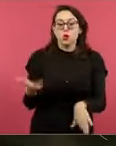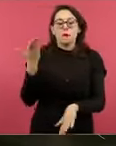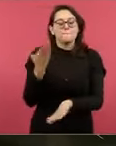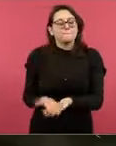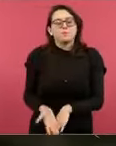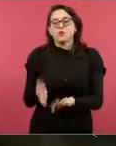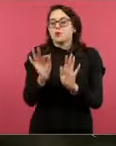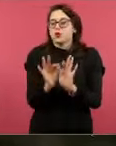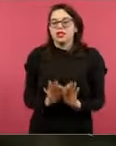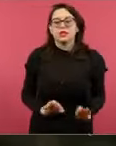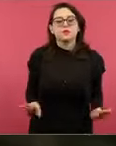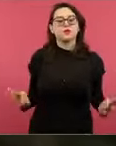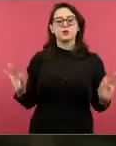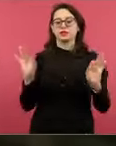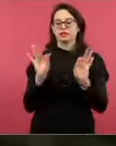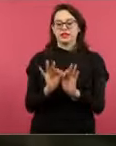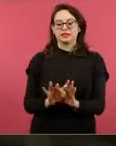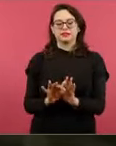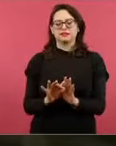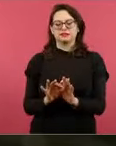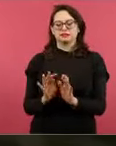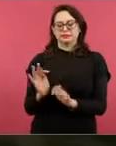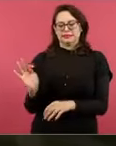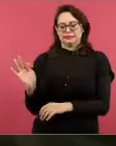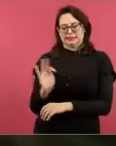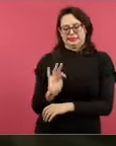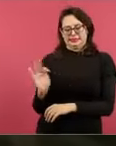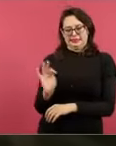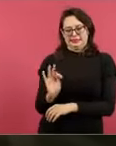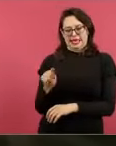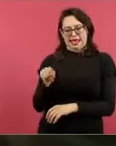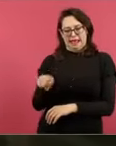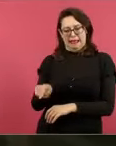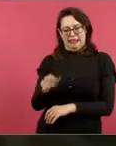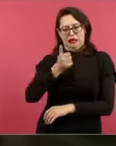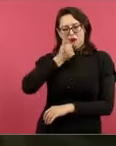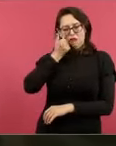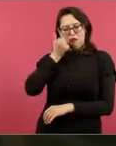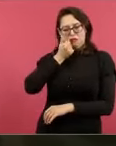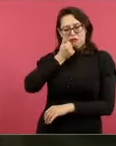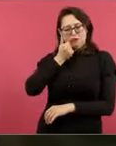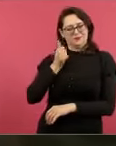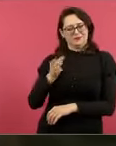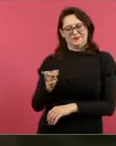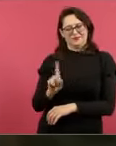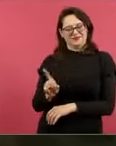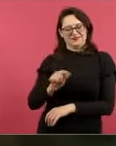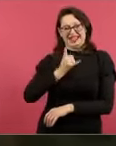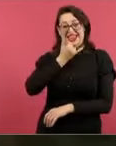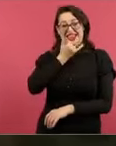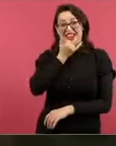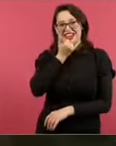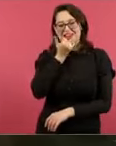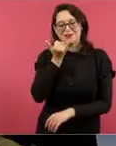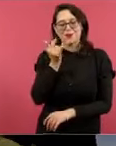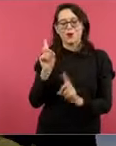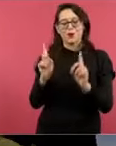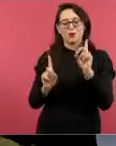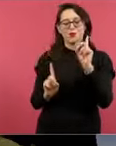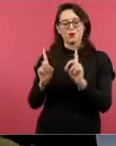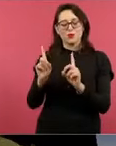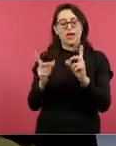las aulas, nosotros, si vemos alguna duda, que hay algún concepto que aún no está claro sobre la simetría, nos